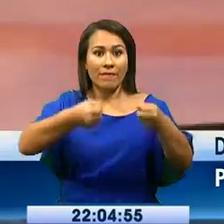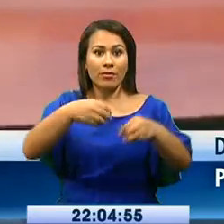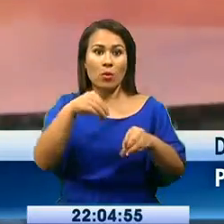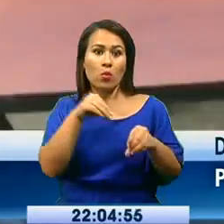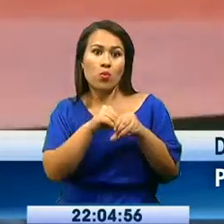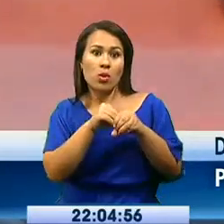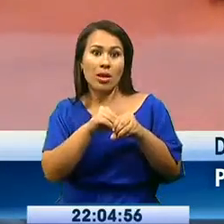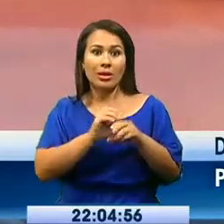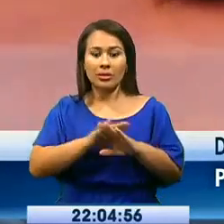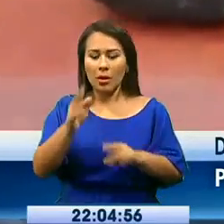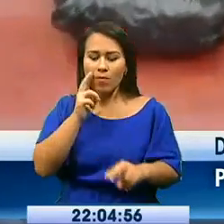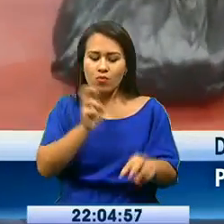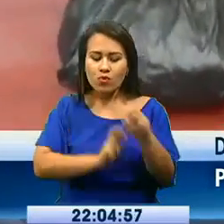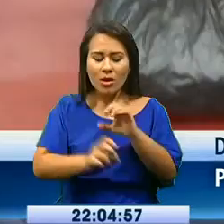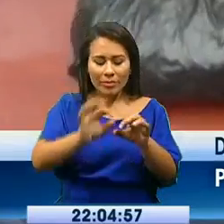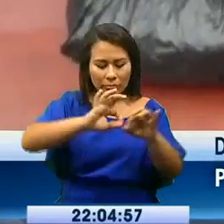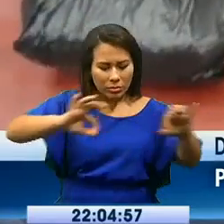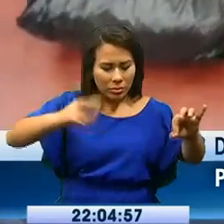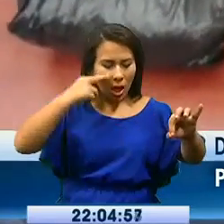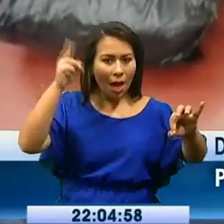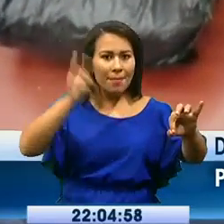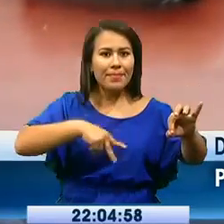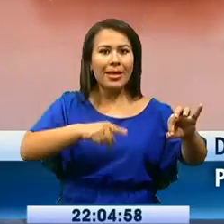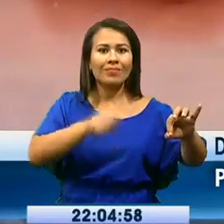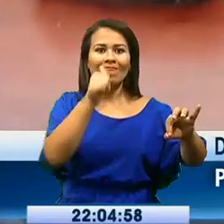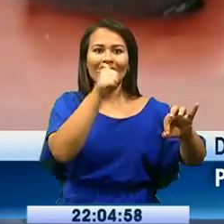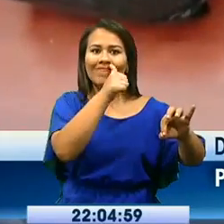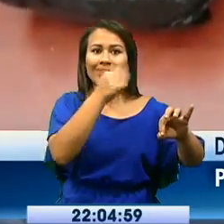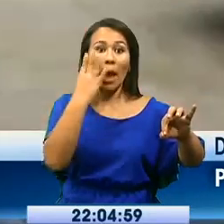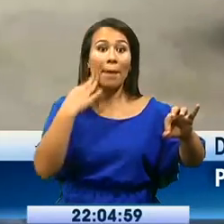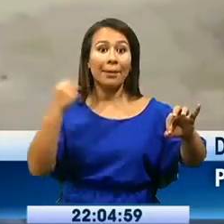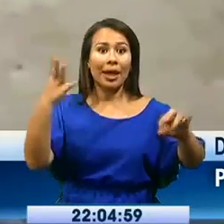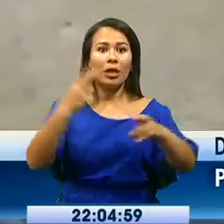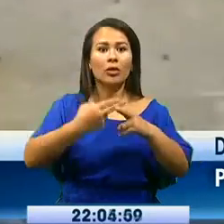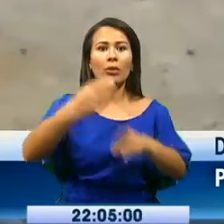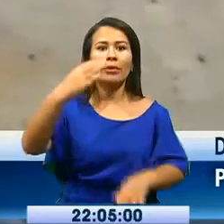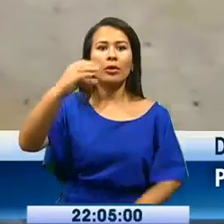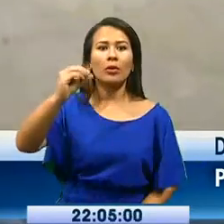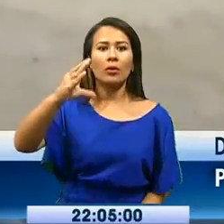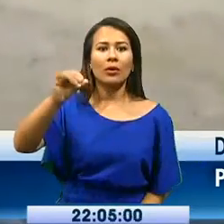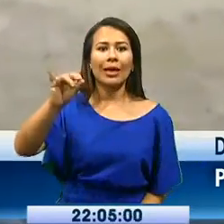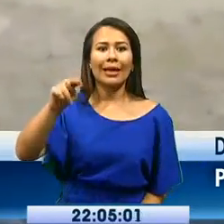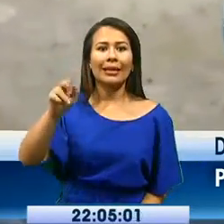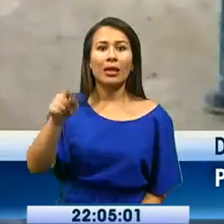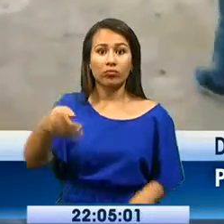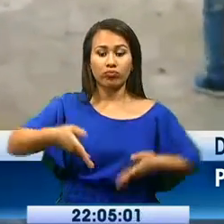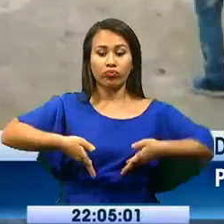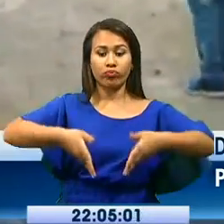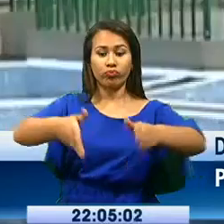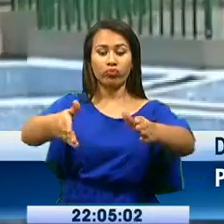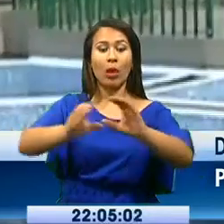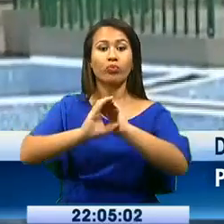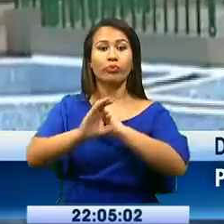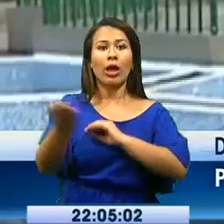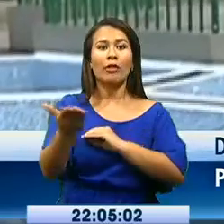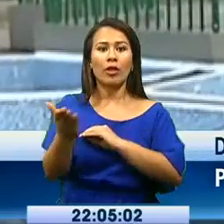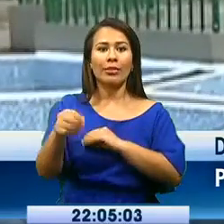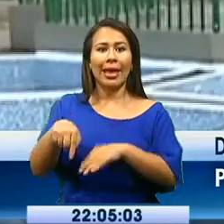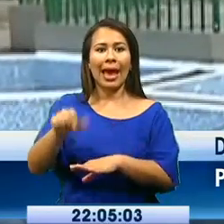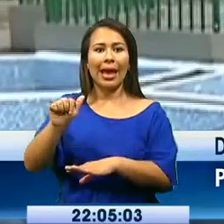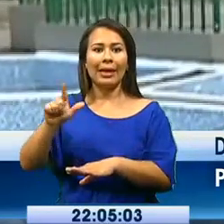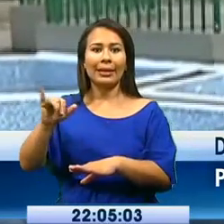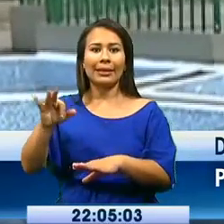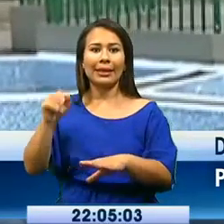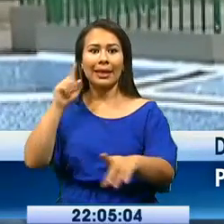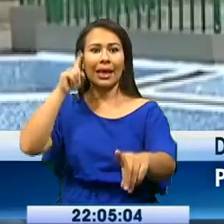confirmaron que se trataba de cocaína, el peso alcanzó los 1.800 gramos. El bus cubría la ruta Lita Ibarra. Más que el peso,